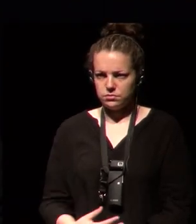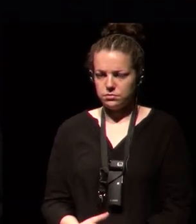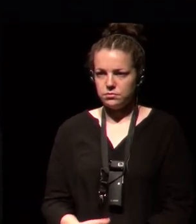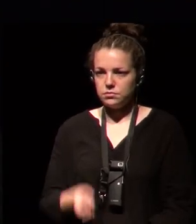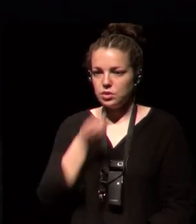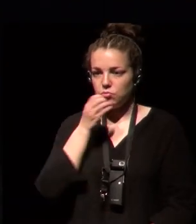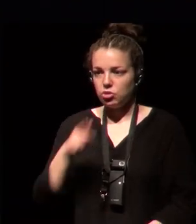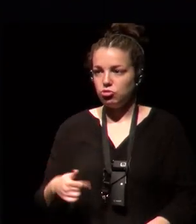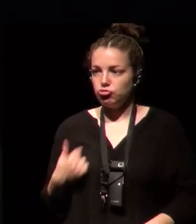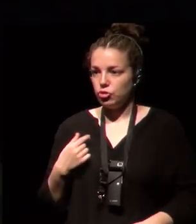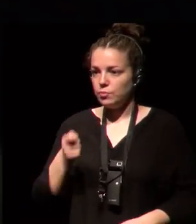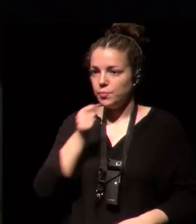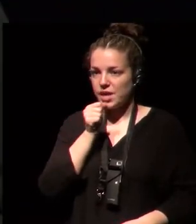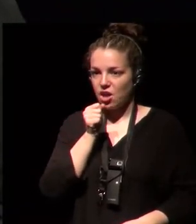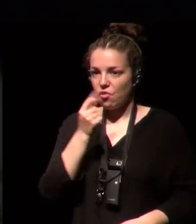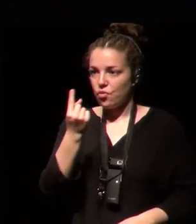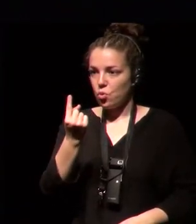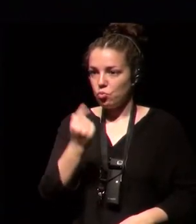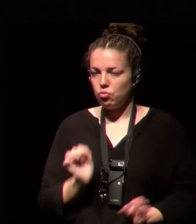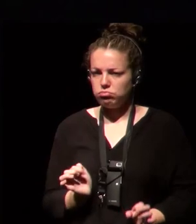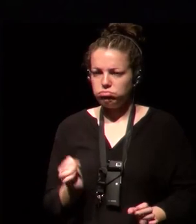things down? ¿Habéis escrito algo ya?